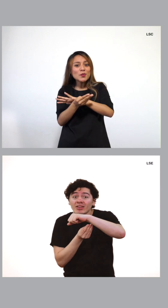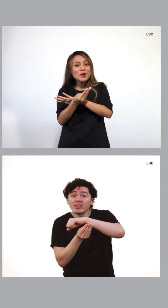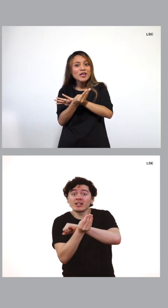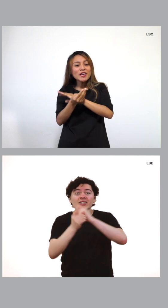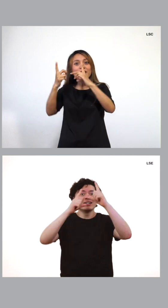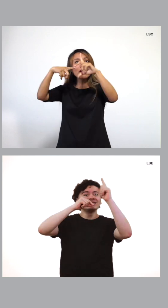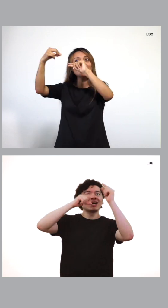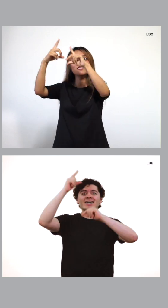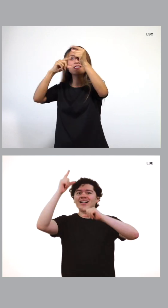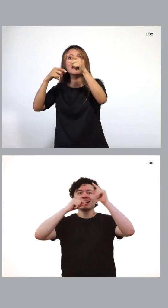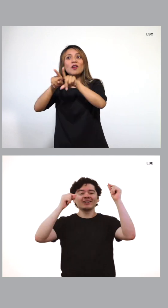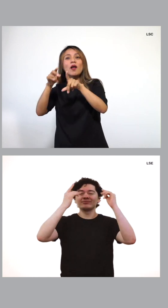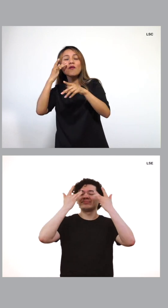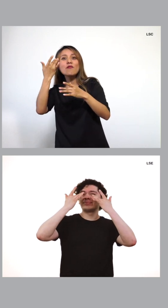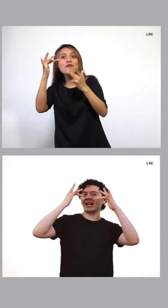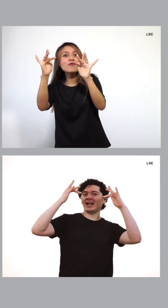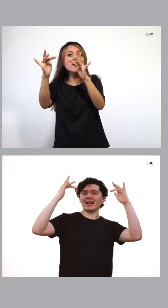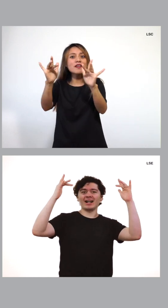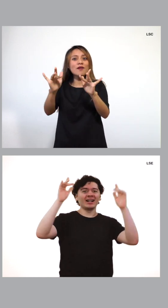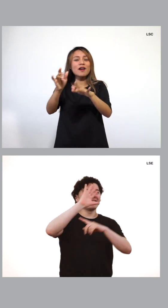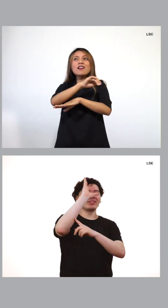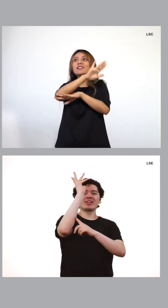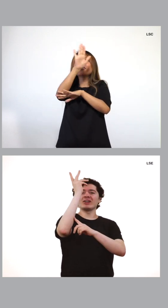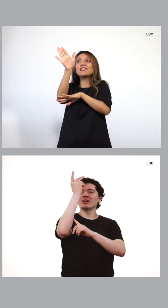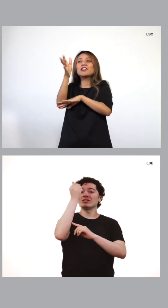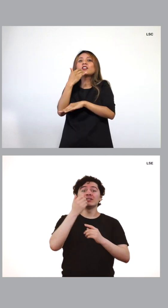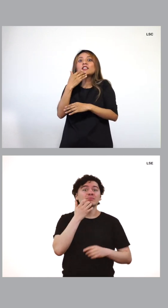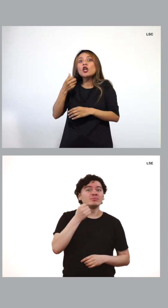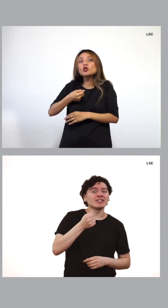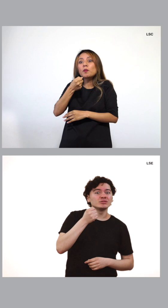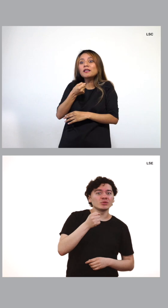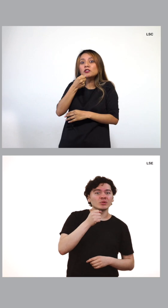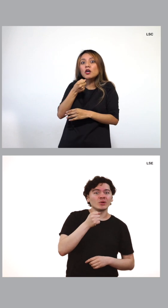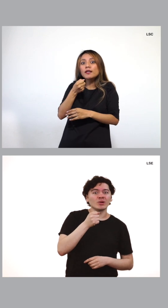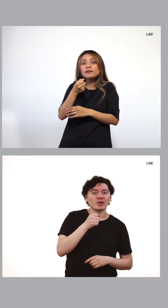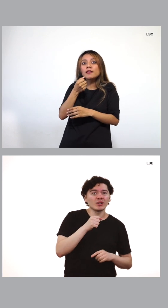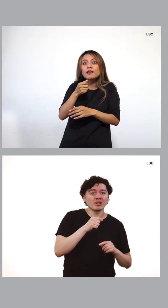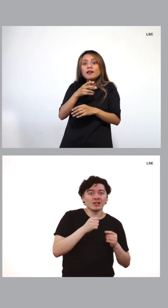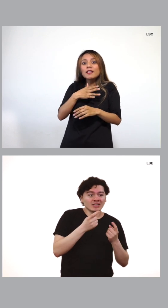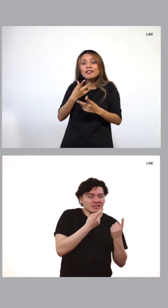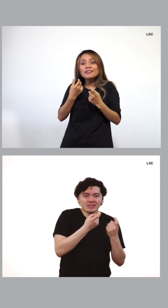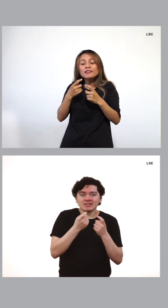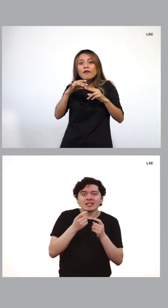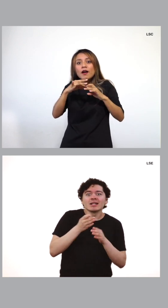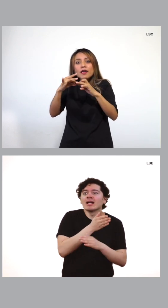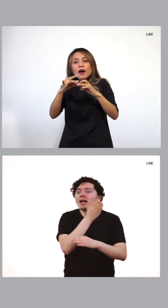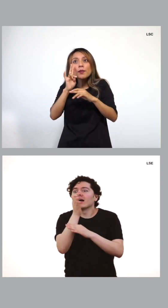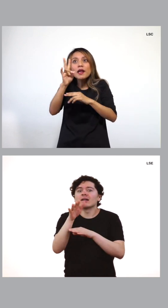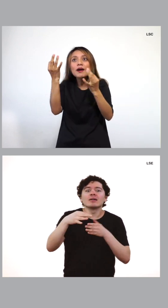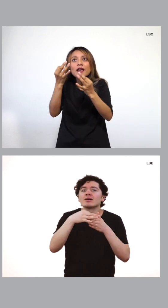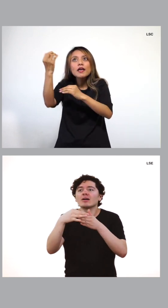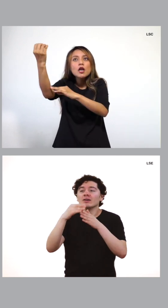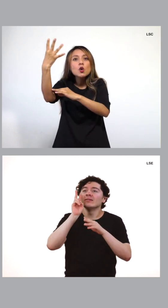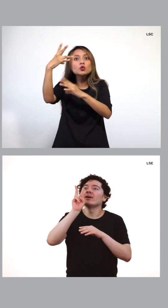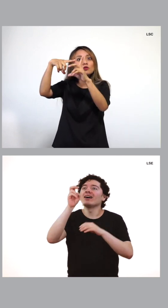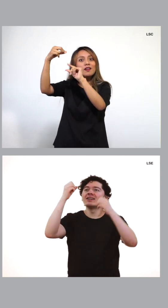ángeles cantaron en el cielo, la luz brillaba en todo el cielo donde los pastores estaban. Luz es sinónimo de nuestro Señor. Pero hubo